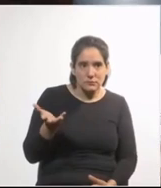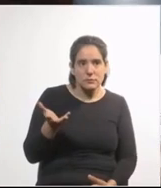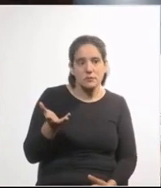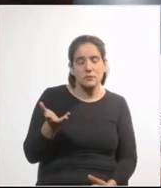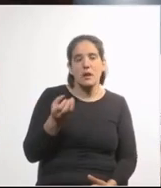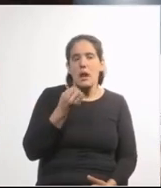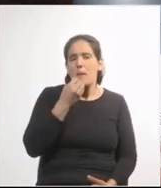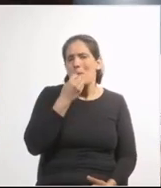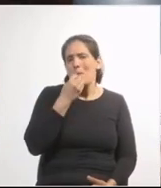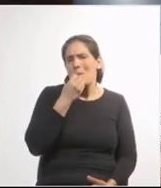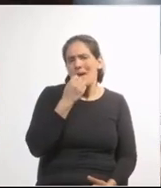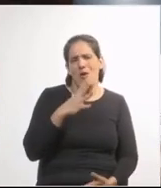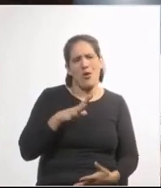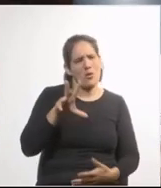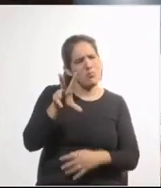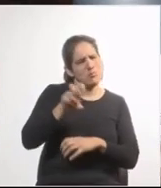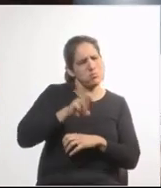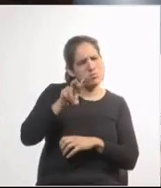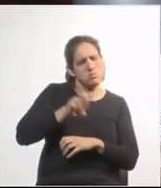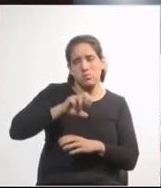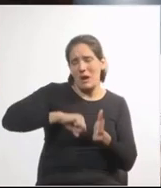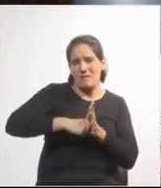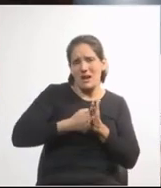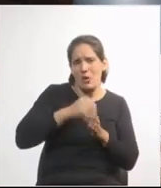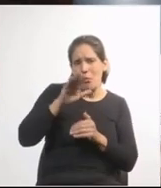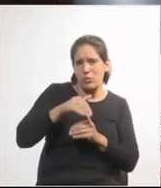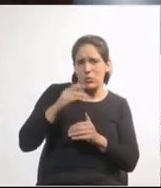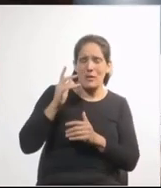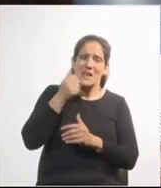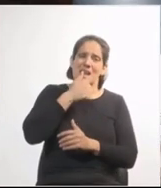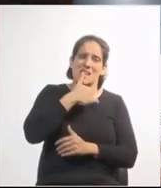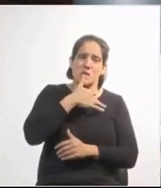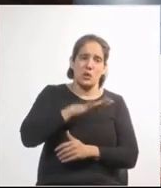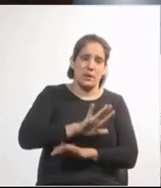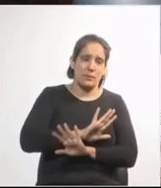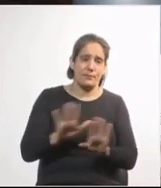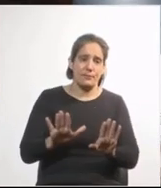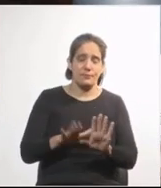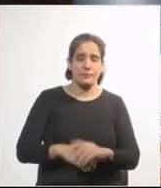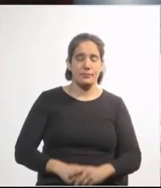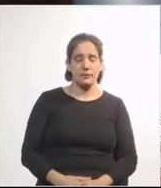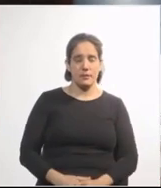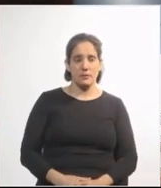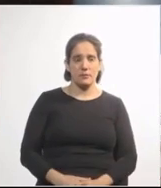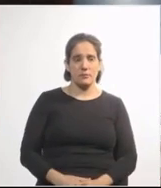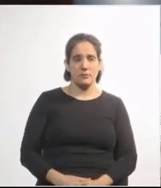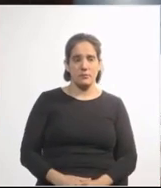el mejor nivel de ganancia desde que hay estadísticas disponibles.